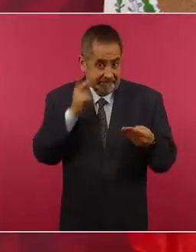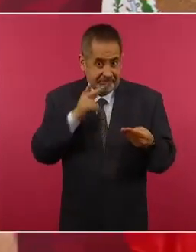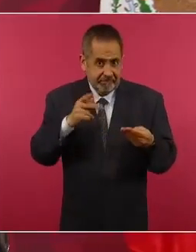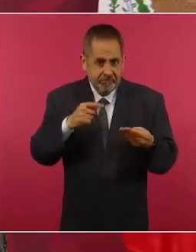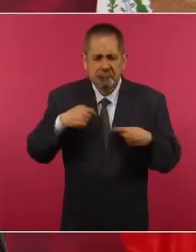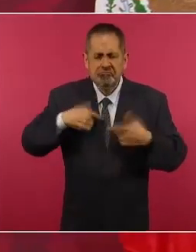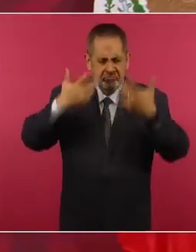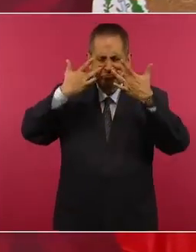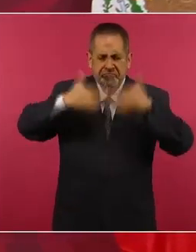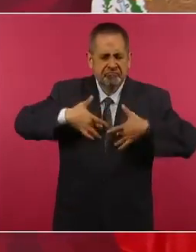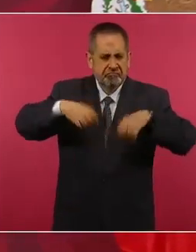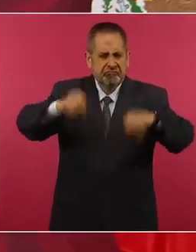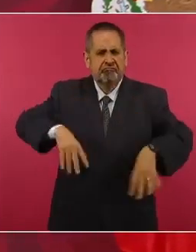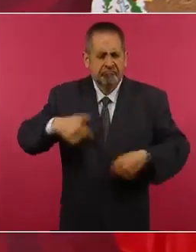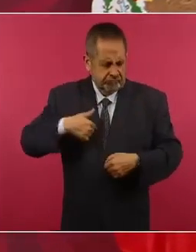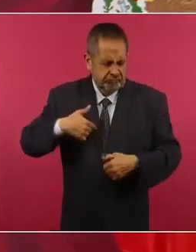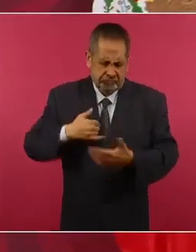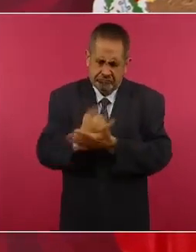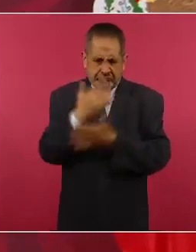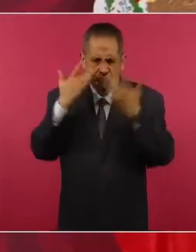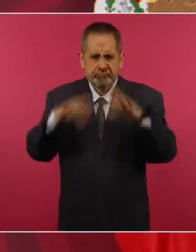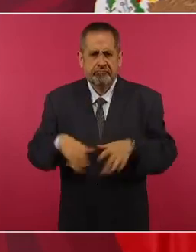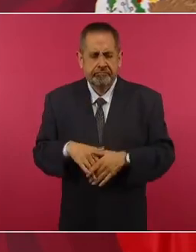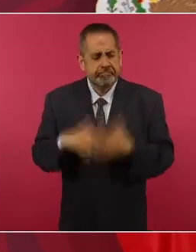yo renuncio,